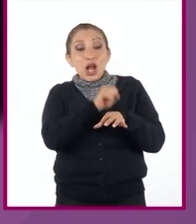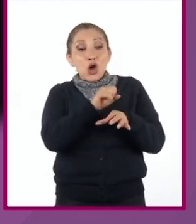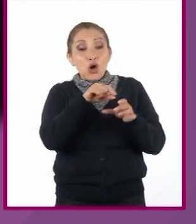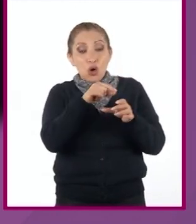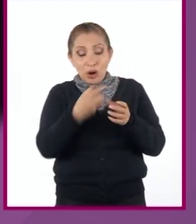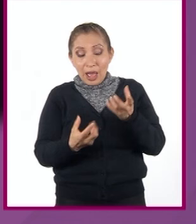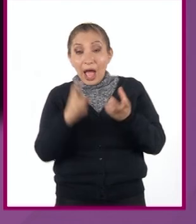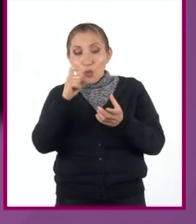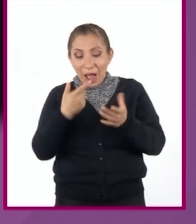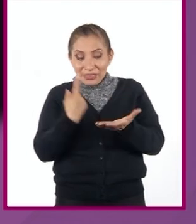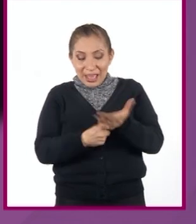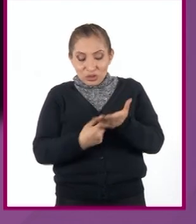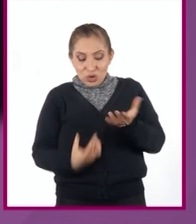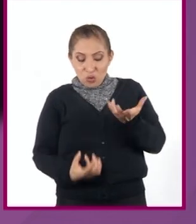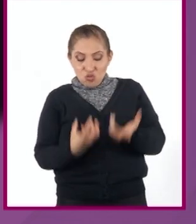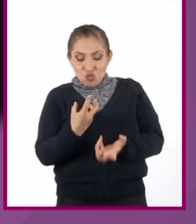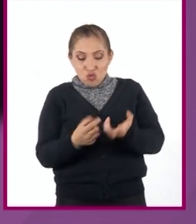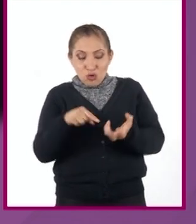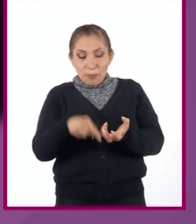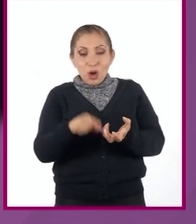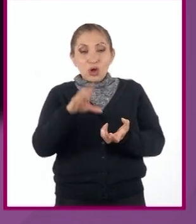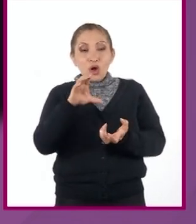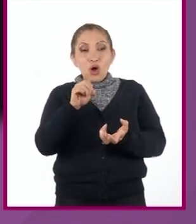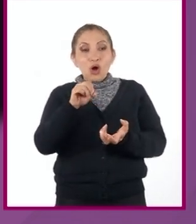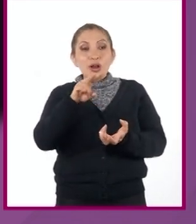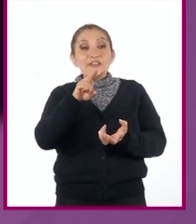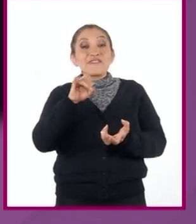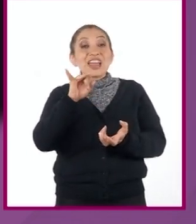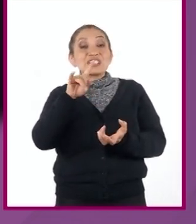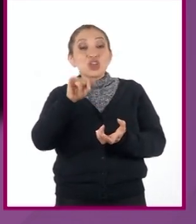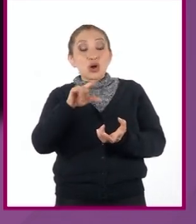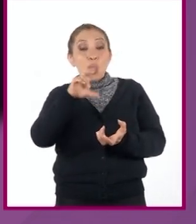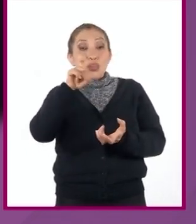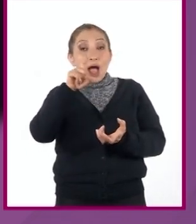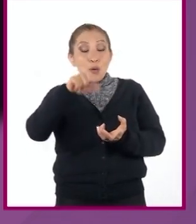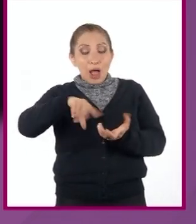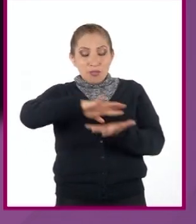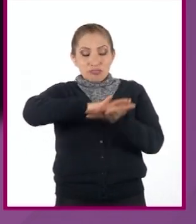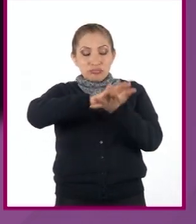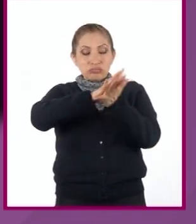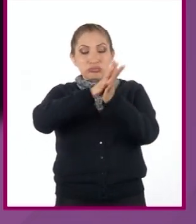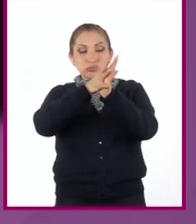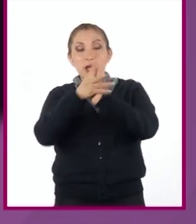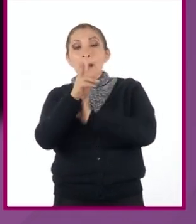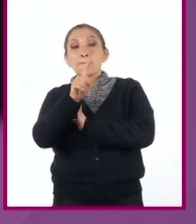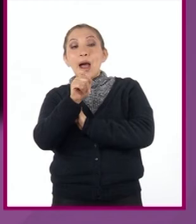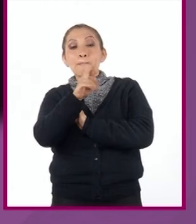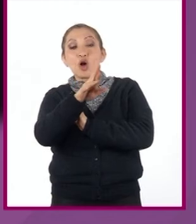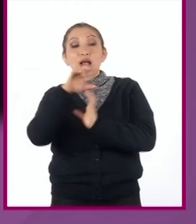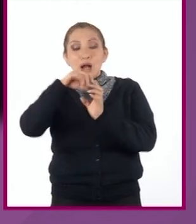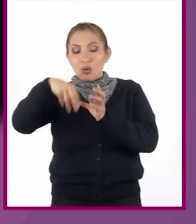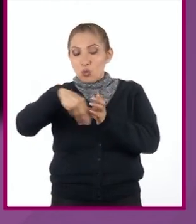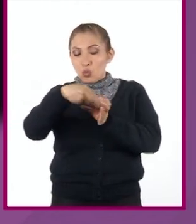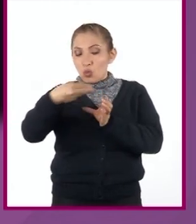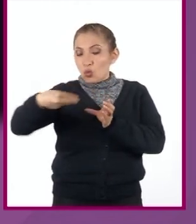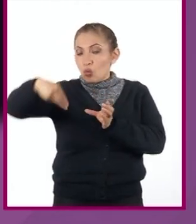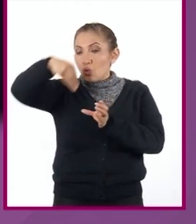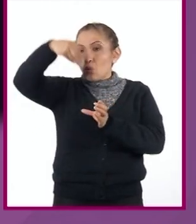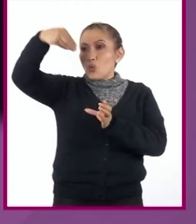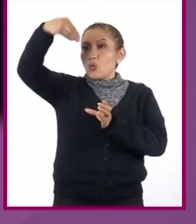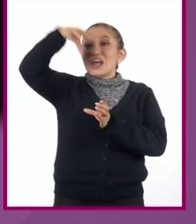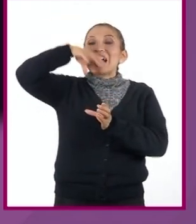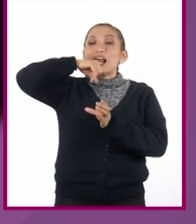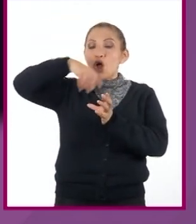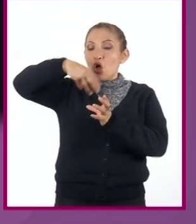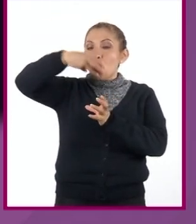conduce en el agua del interior de la tetera por convección. Y cuando el agua se ha transformado en vapor, el calor se conduce a través de